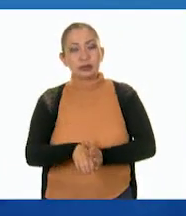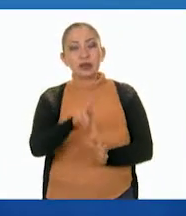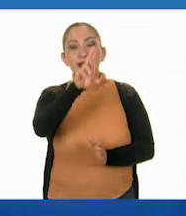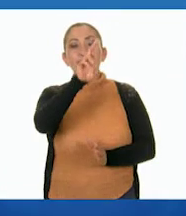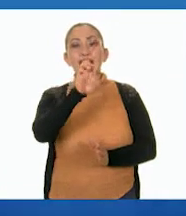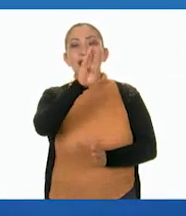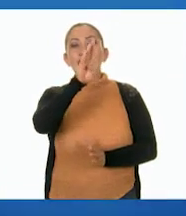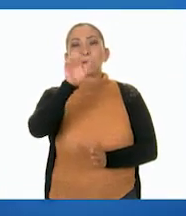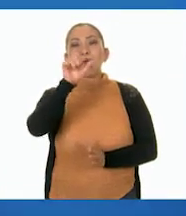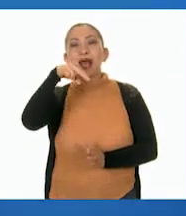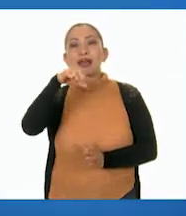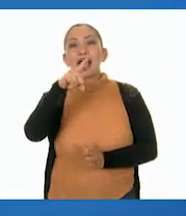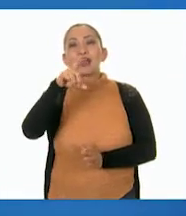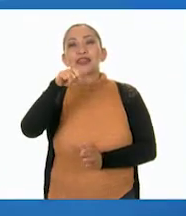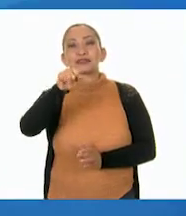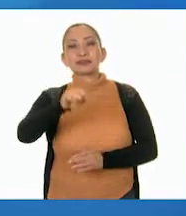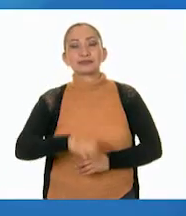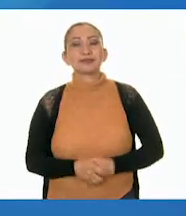de jamón.